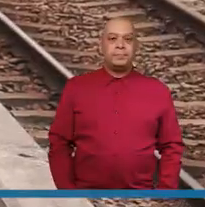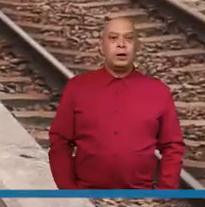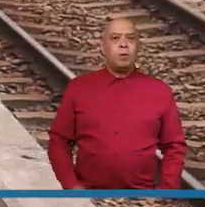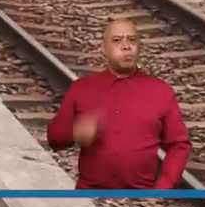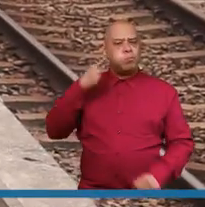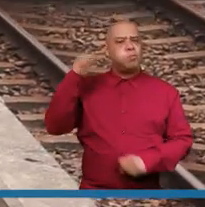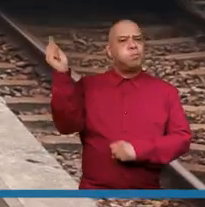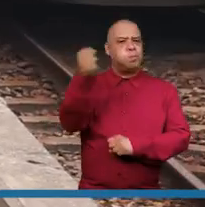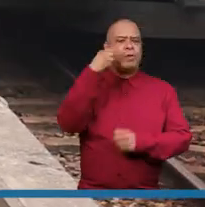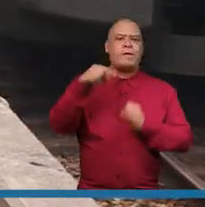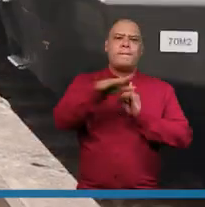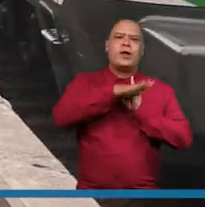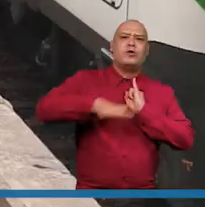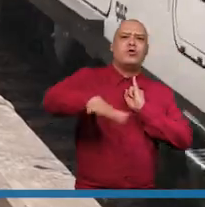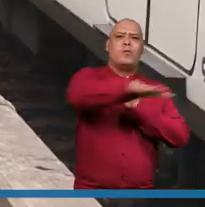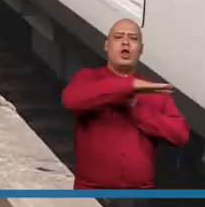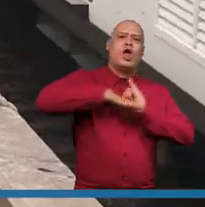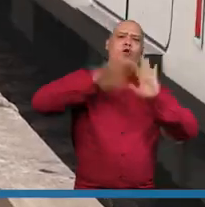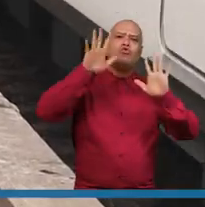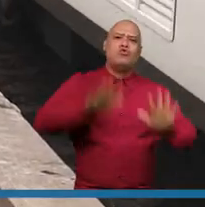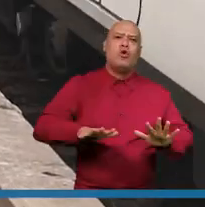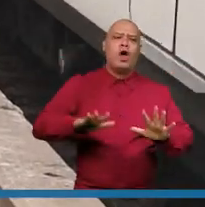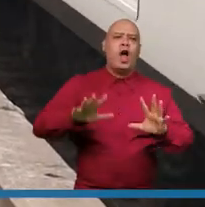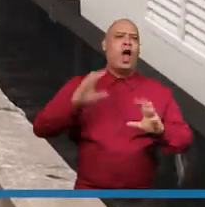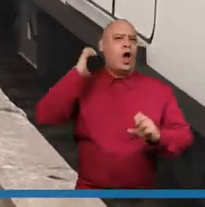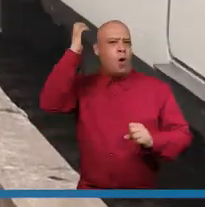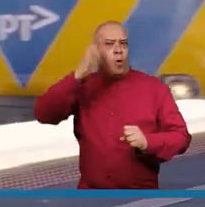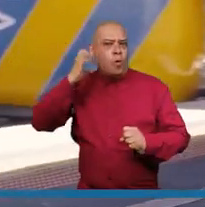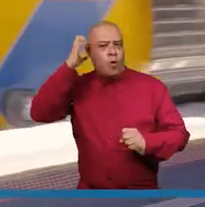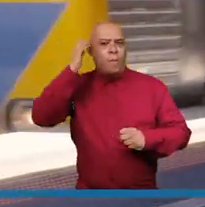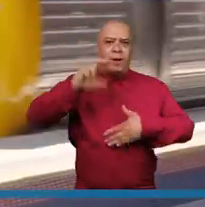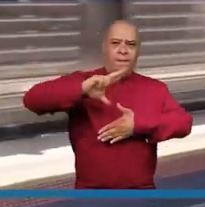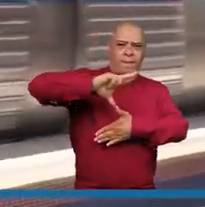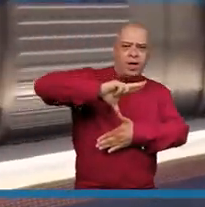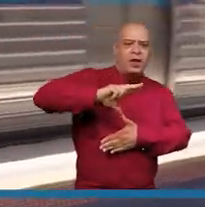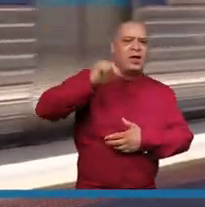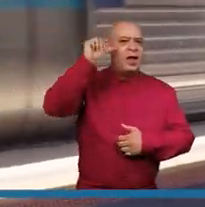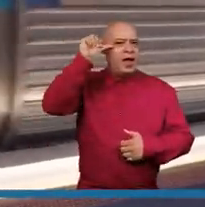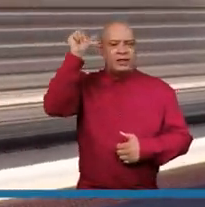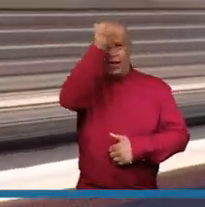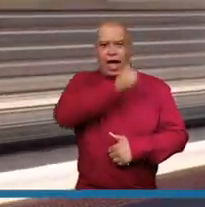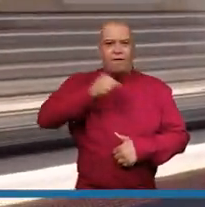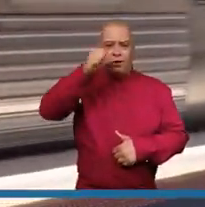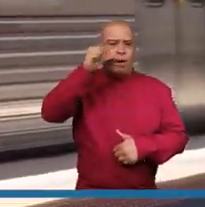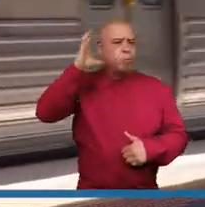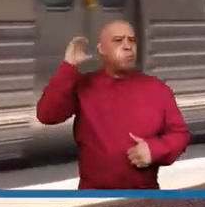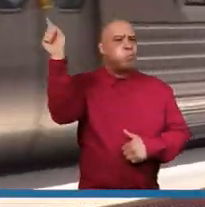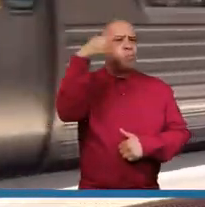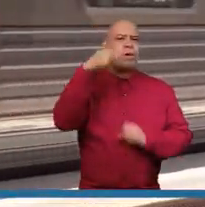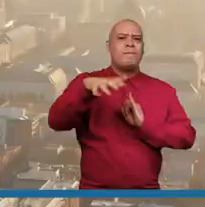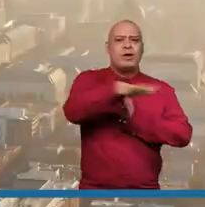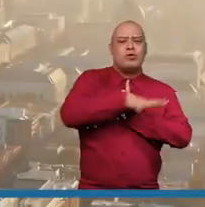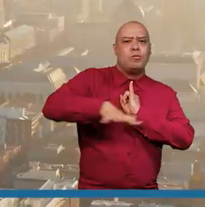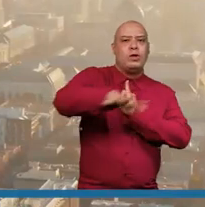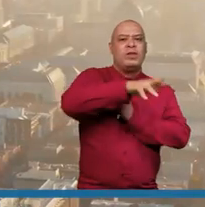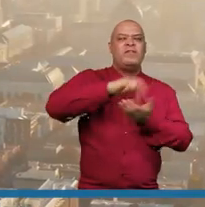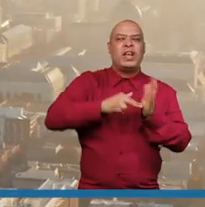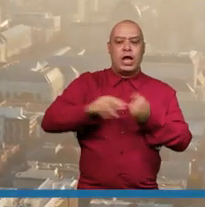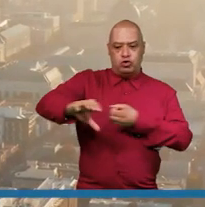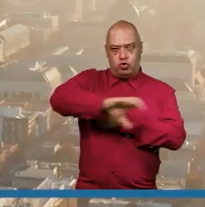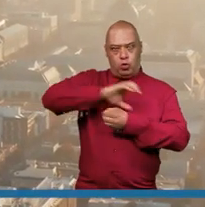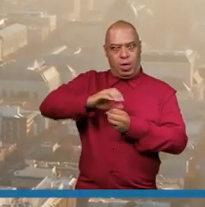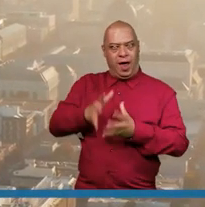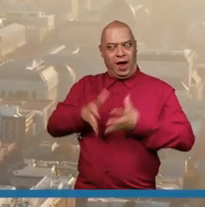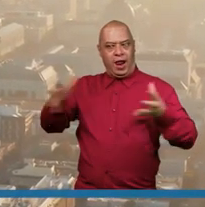El fenómeno metropolitano es un fenómeno que existe en Europa, en América Latina, en Asia, en África. Tenemos grandes ciudades que tienen